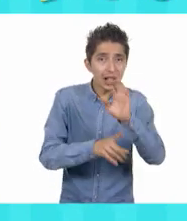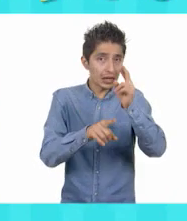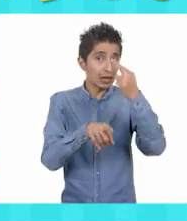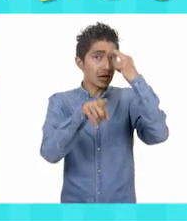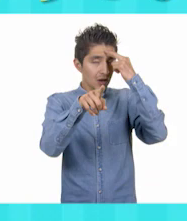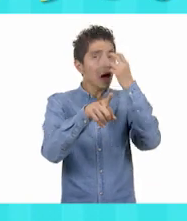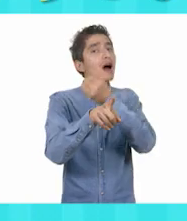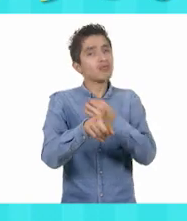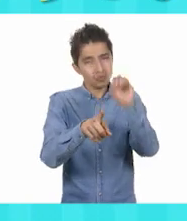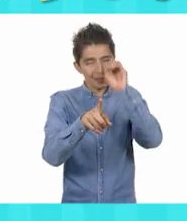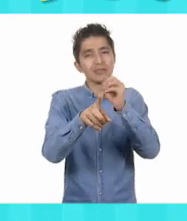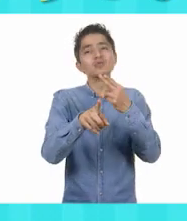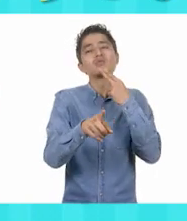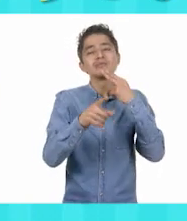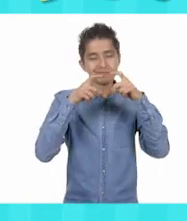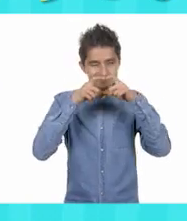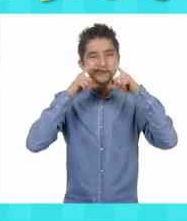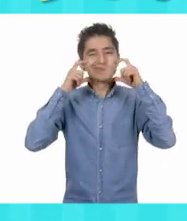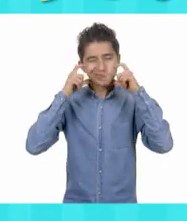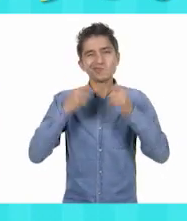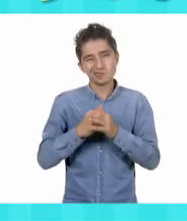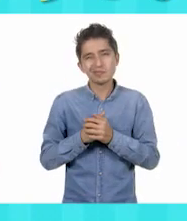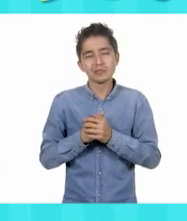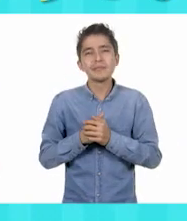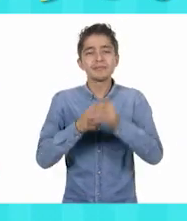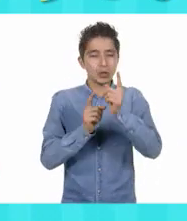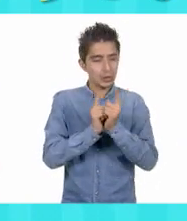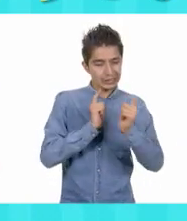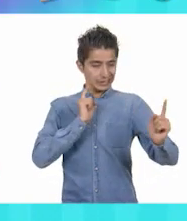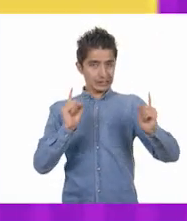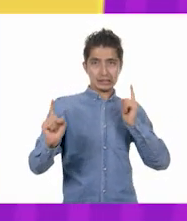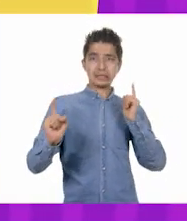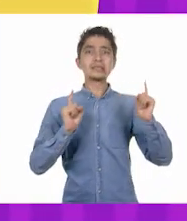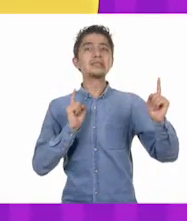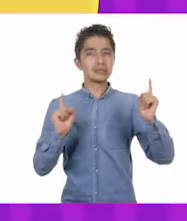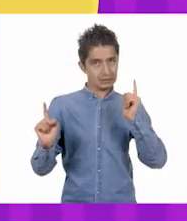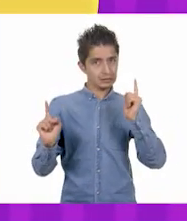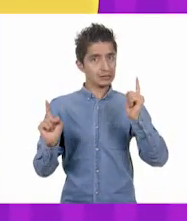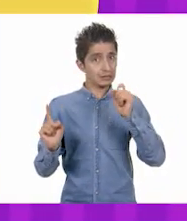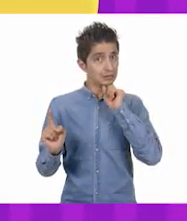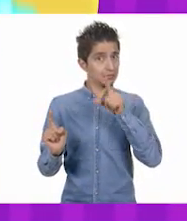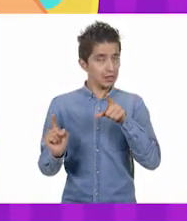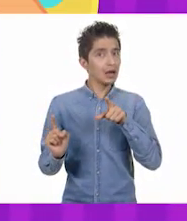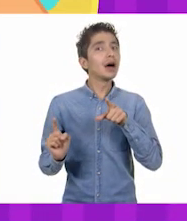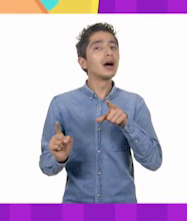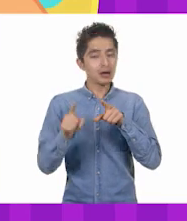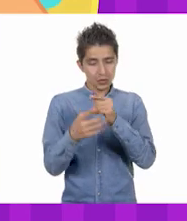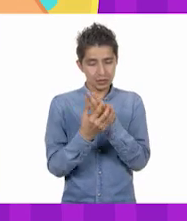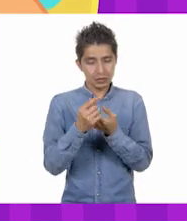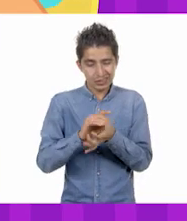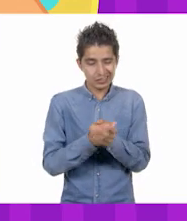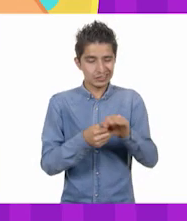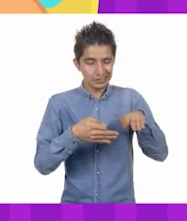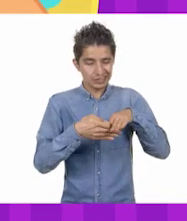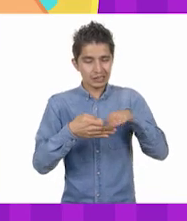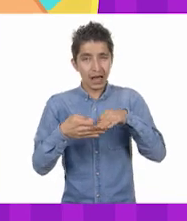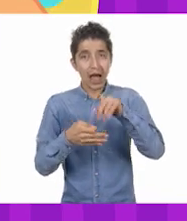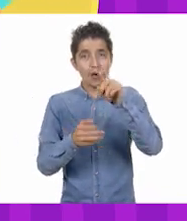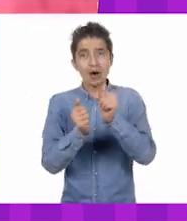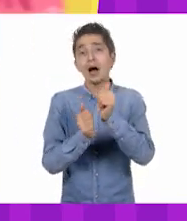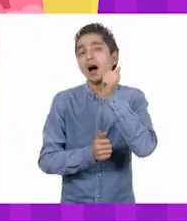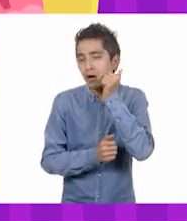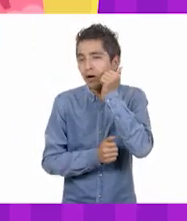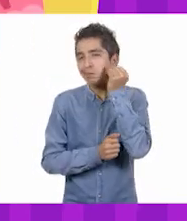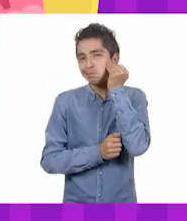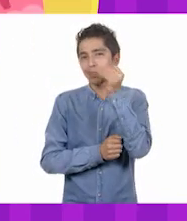obligatorio utilizarlo. Mantén una distancia mínima de 1.5 metros entre tú y los demás. Lávate las manos muy seguido con agua